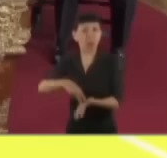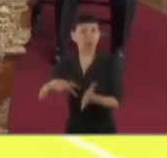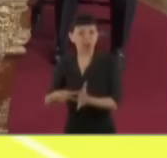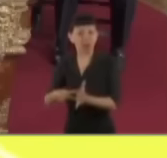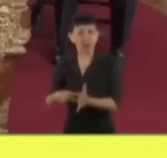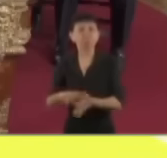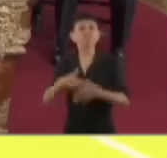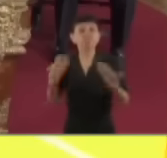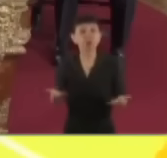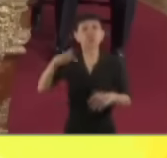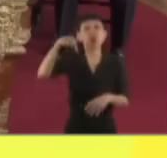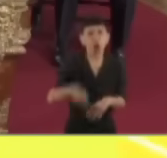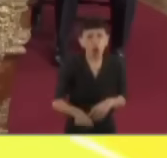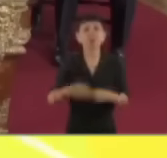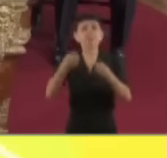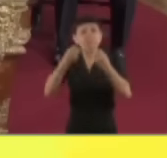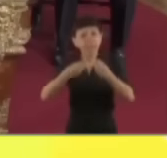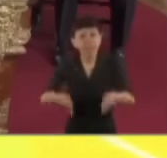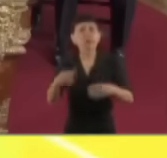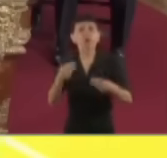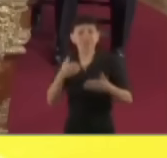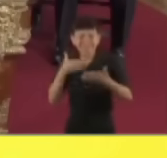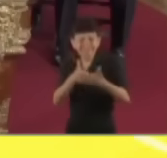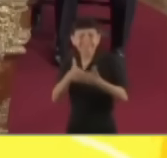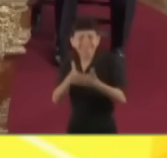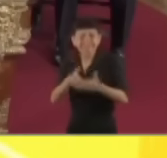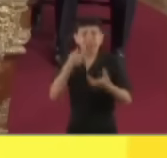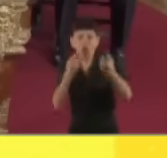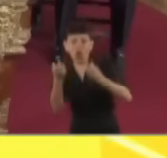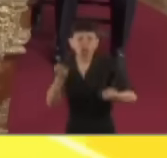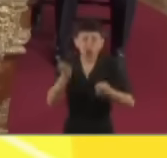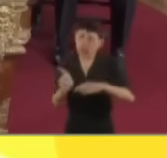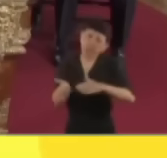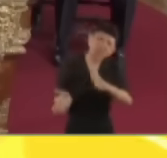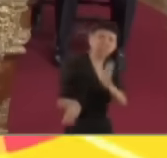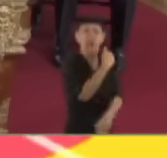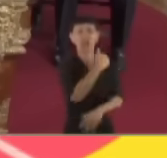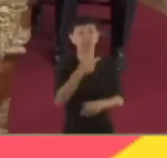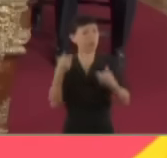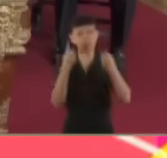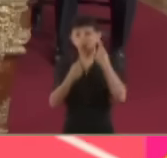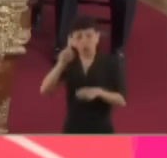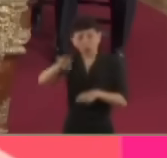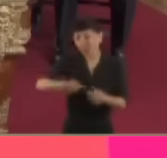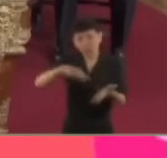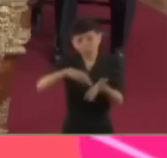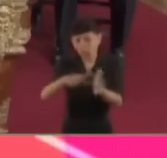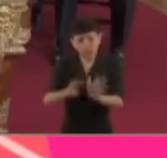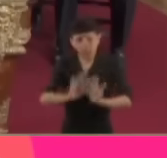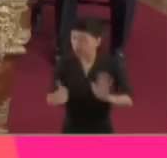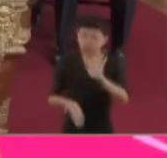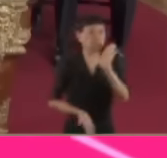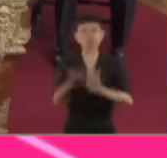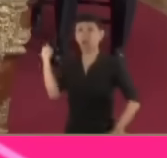me estás hablando de esto? ¿Cuánto tiempo lleva esto? ¿Cuánto tiempo me va a llevar? Porque mientras tanto se me muere la gente de hambre. ¿Se entiende lo que te estoy